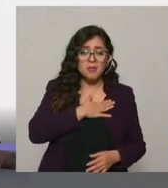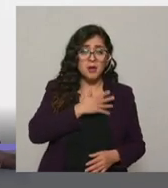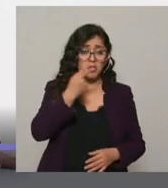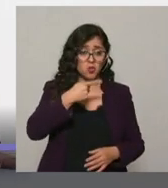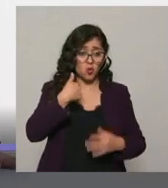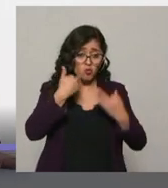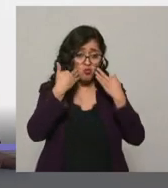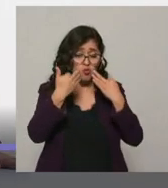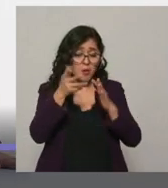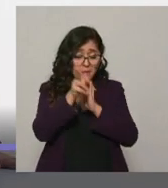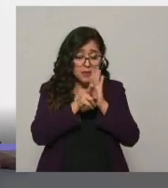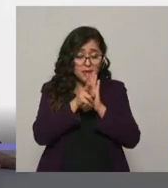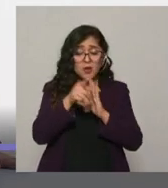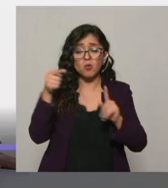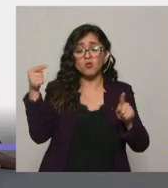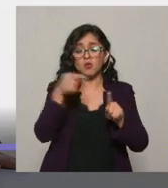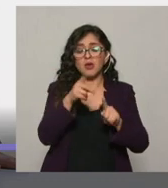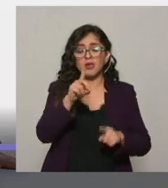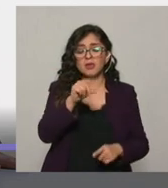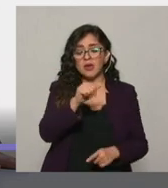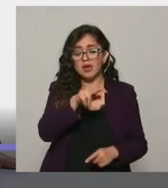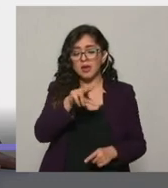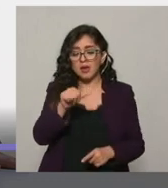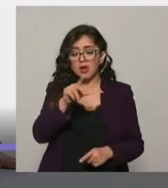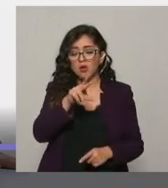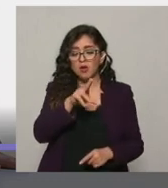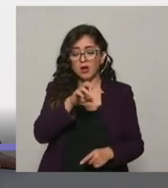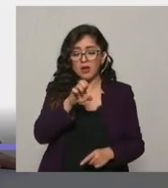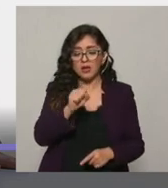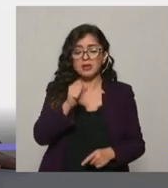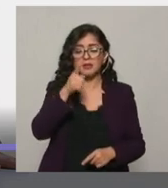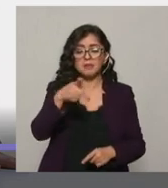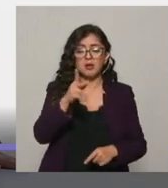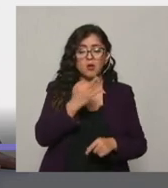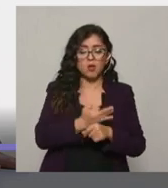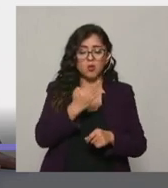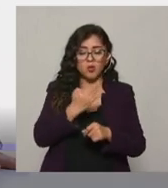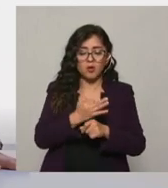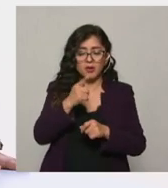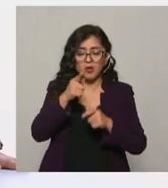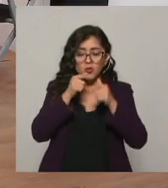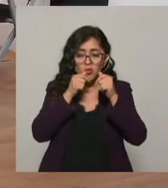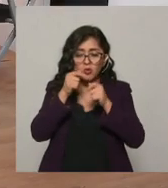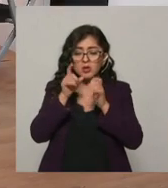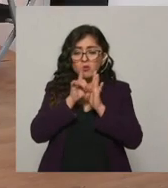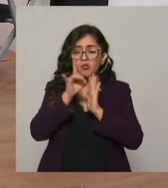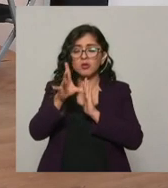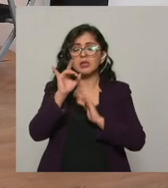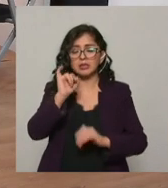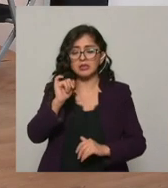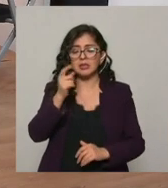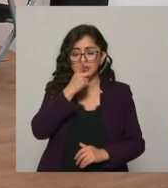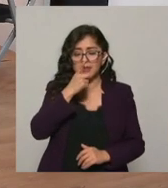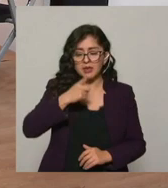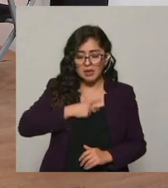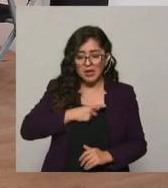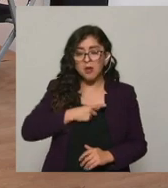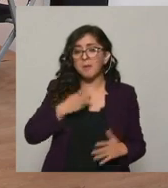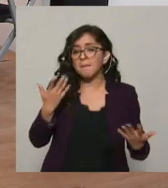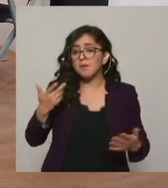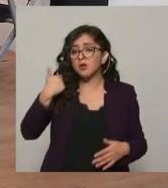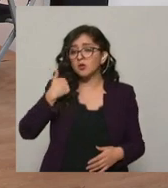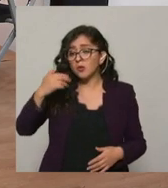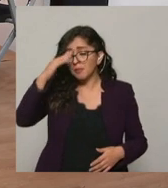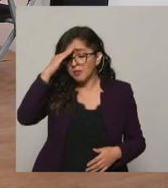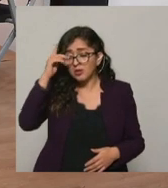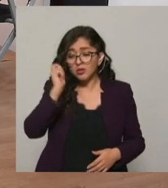directamente, aparte decían Dana Corres, y bueno, aquí lo tengo en el tuit, te lo dejo. Que yo era la responsable No, de, y a mí de me que pareció Armando